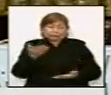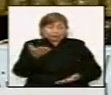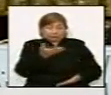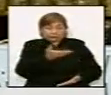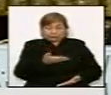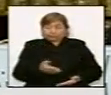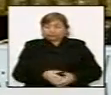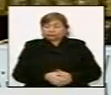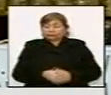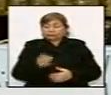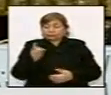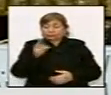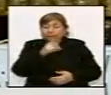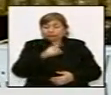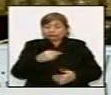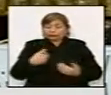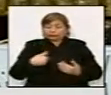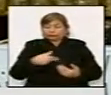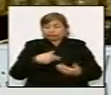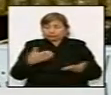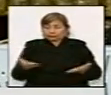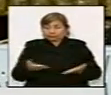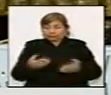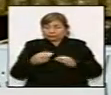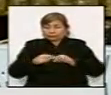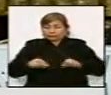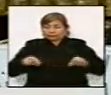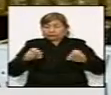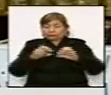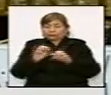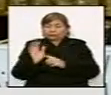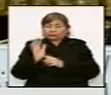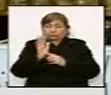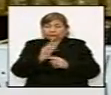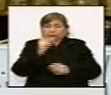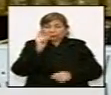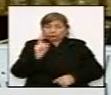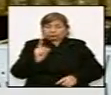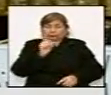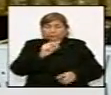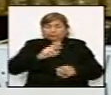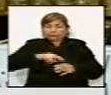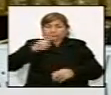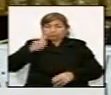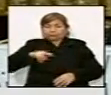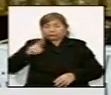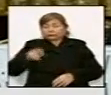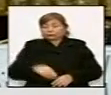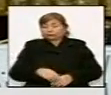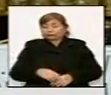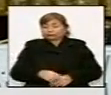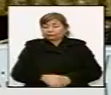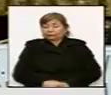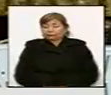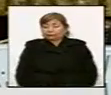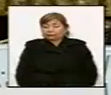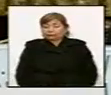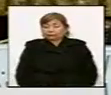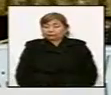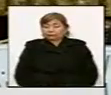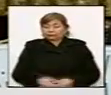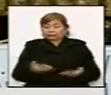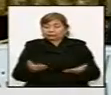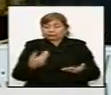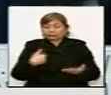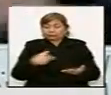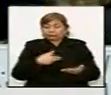ustedes. Por ustedes, nosotros somos parlamentarios y representamos cada región, ¿no? Y es momento